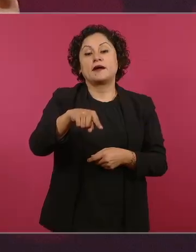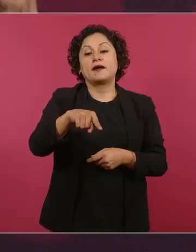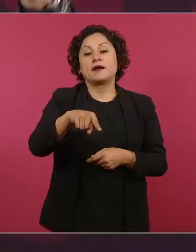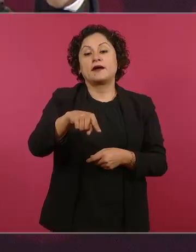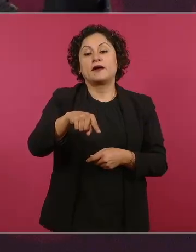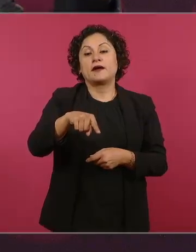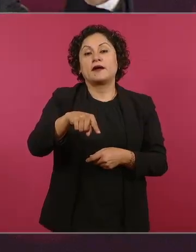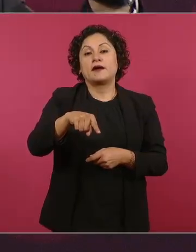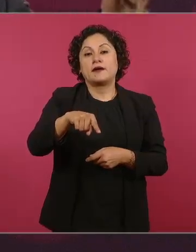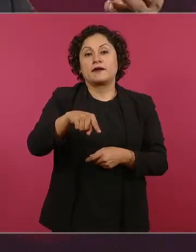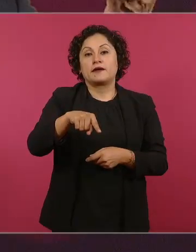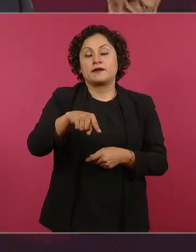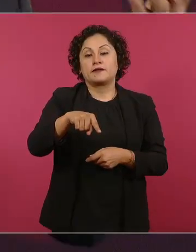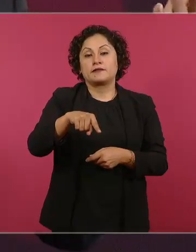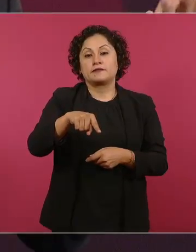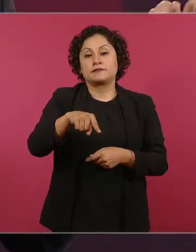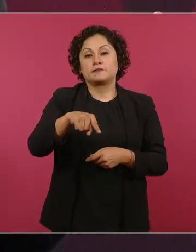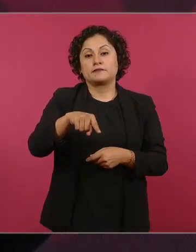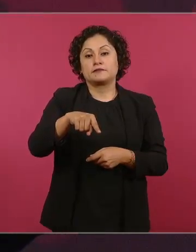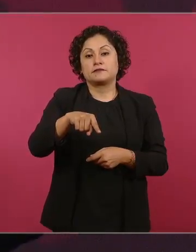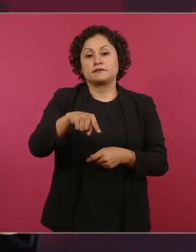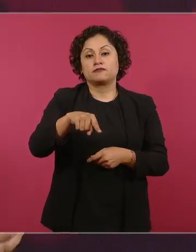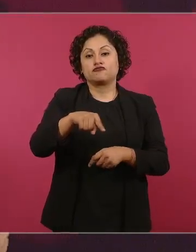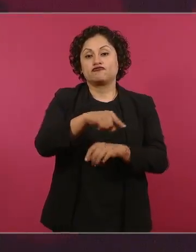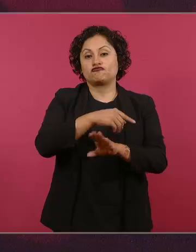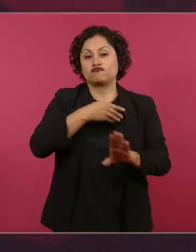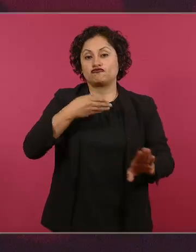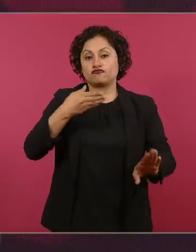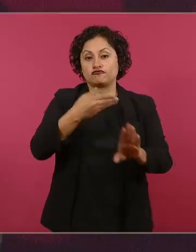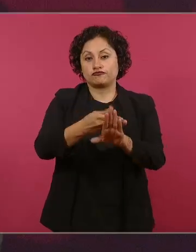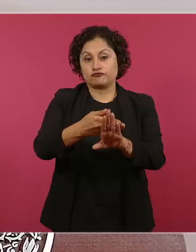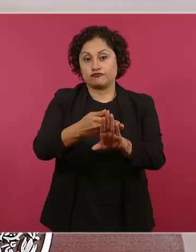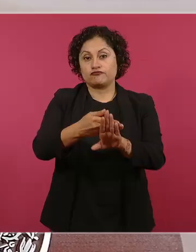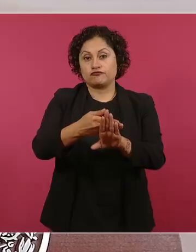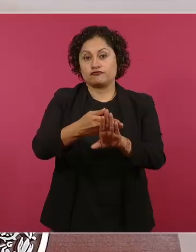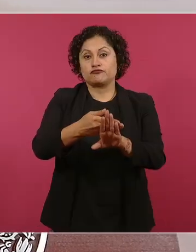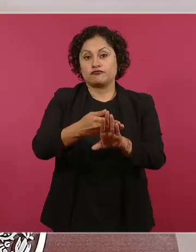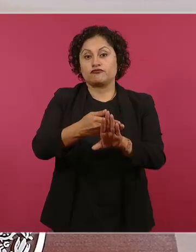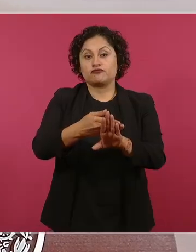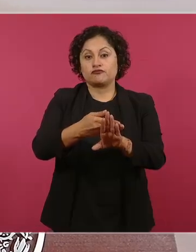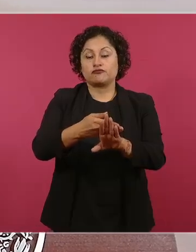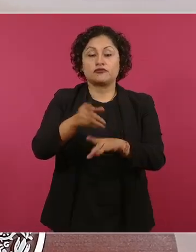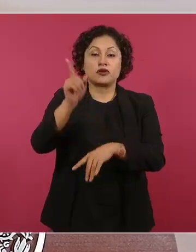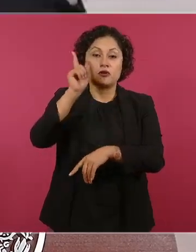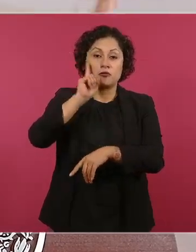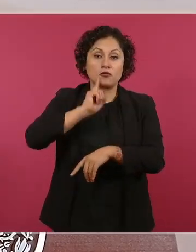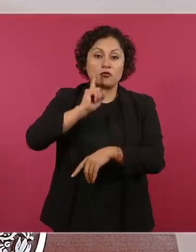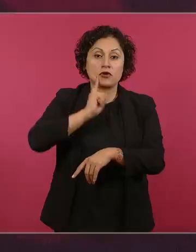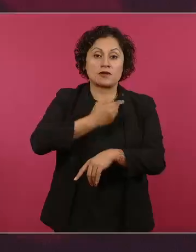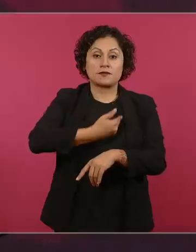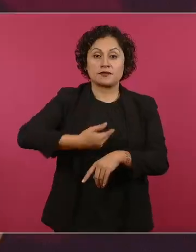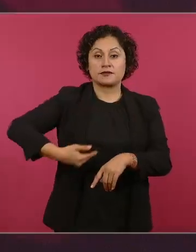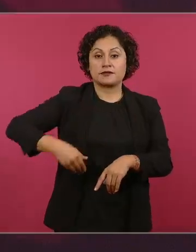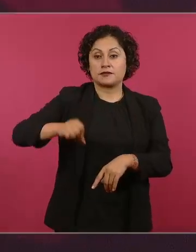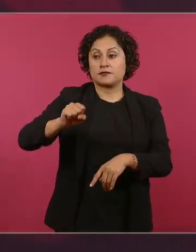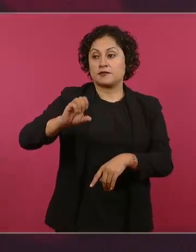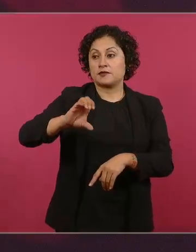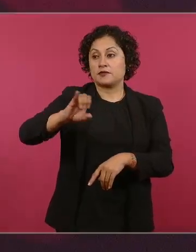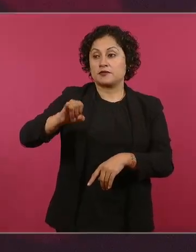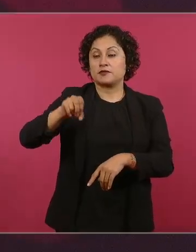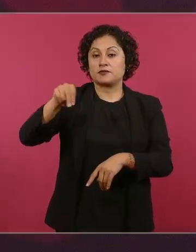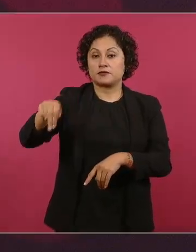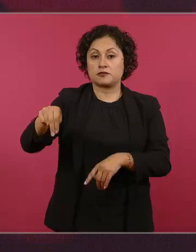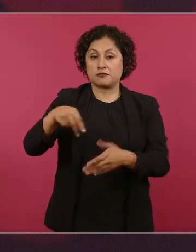señalamientos en contra de la presidenta de la Suprema Corte? ¿Dónde están las pruebas?